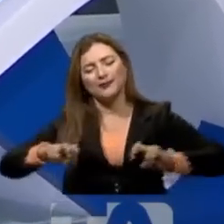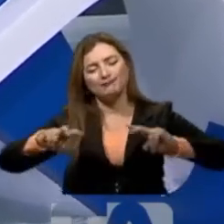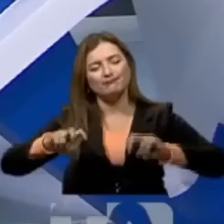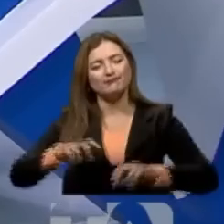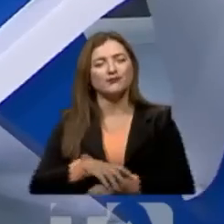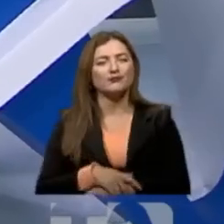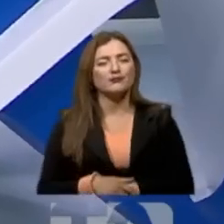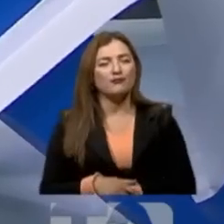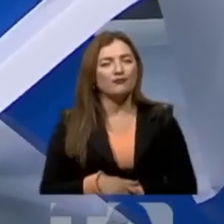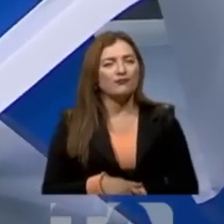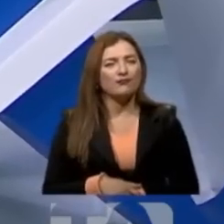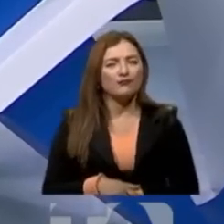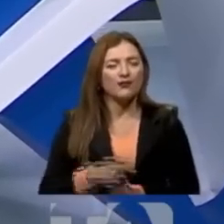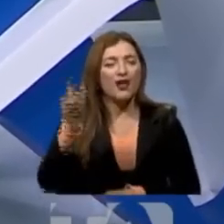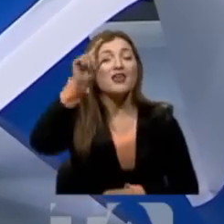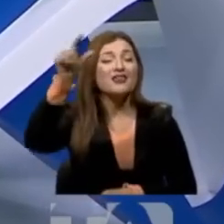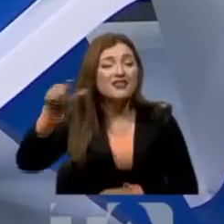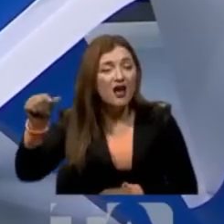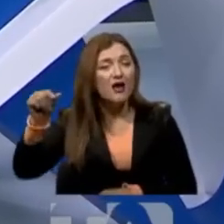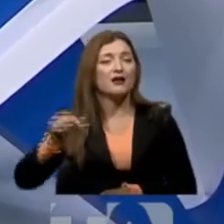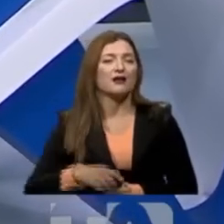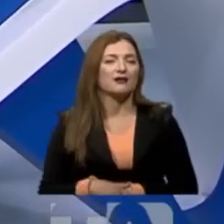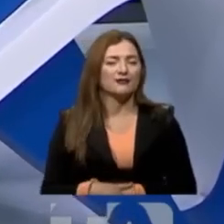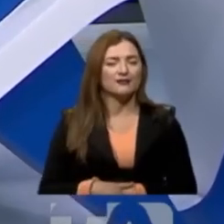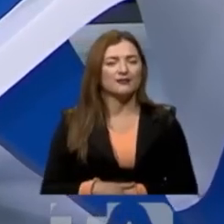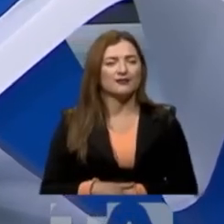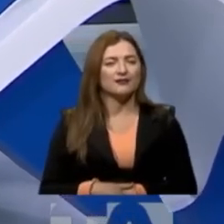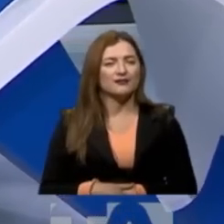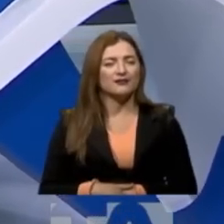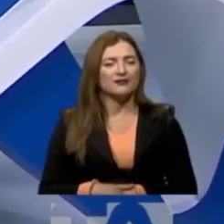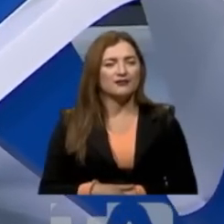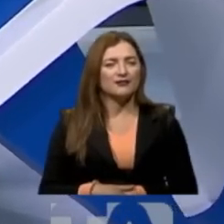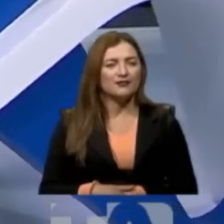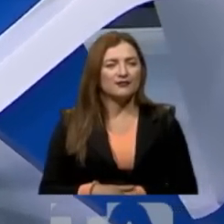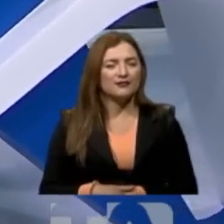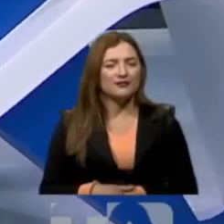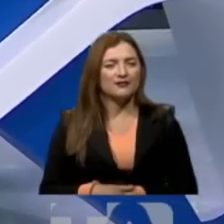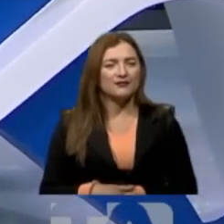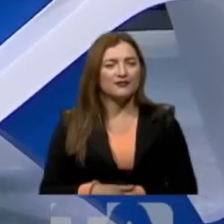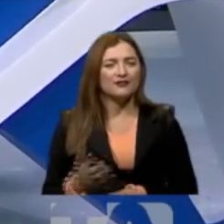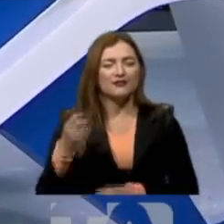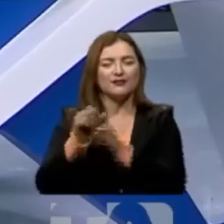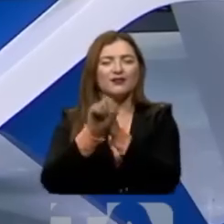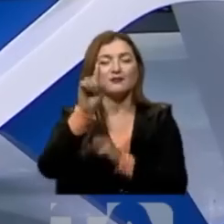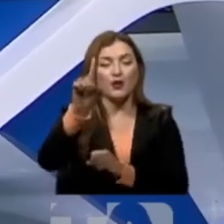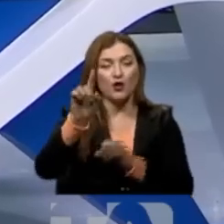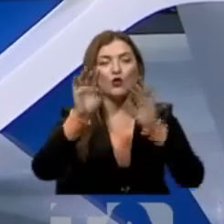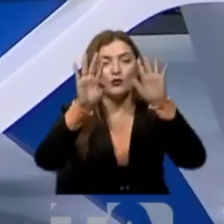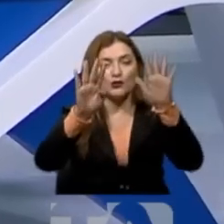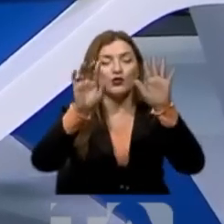sí. Pero es de Venecia, Italia, creo. Ah, Italia, sí, muy bien. Sí, sí. ¿Vivaldi? En el 78 nació. ¿En